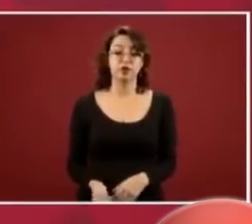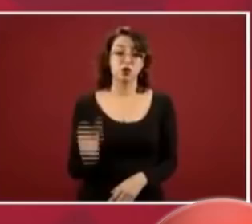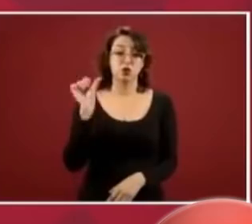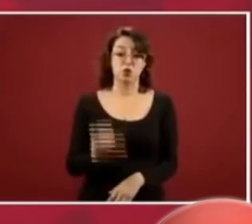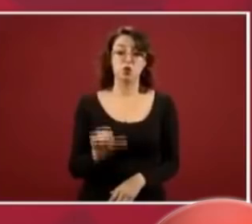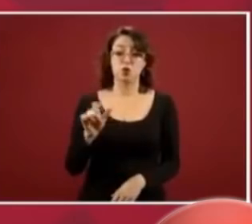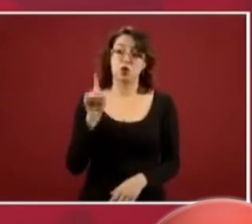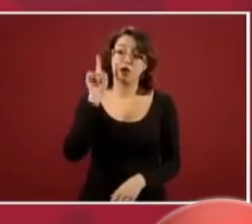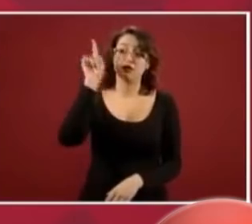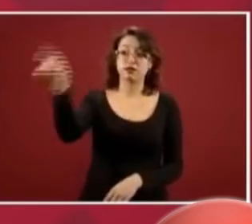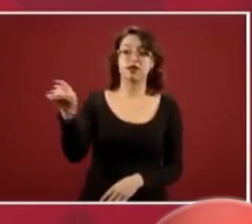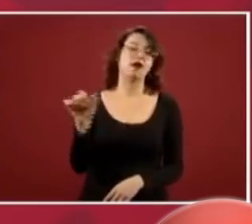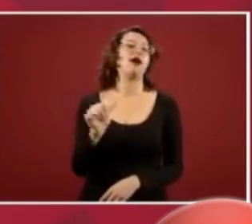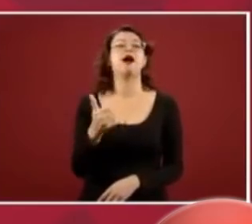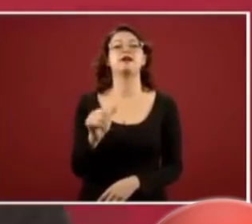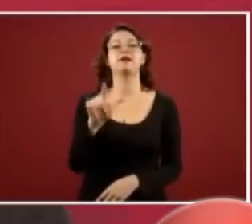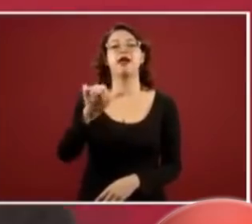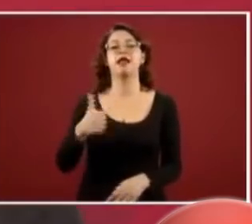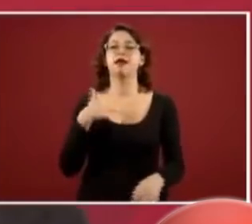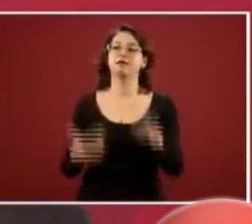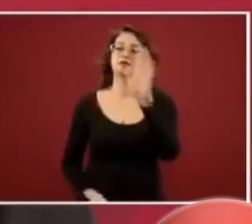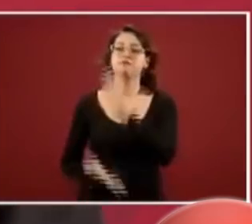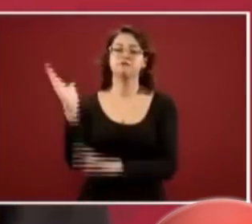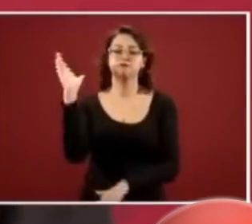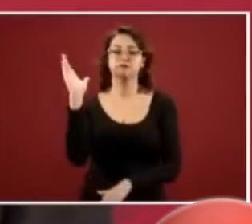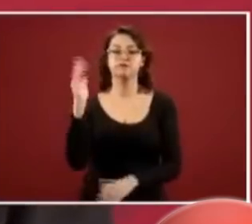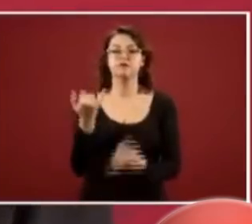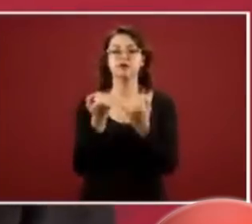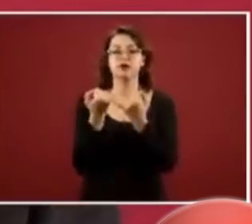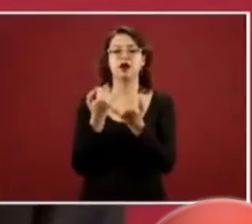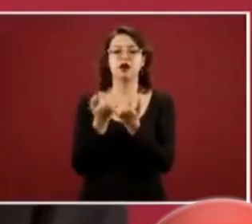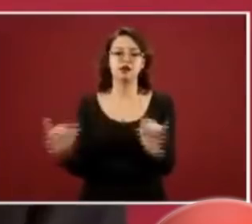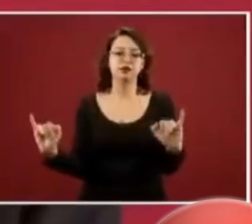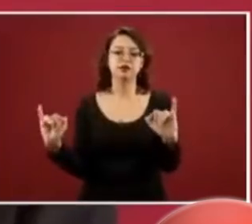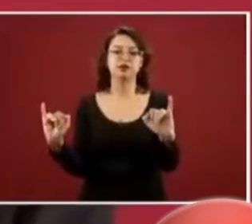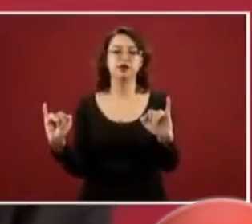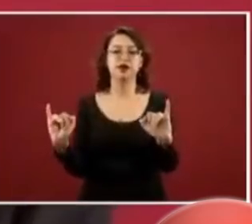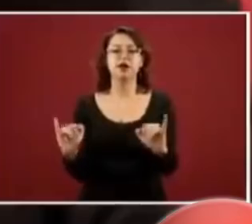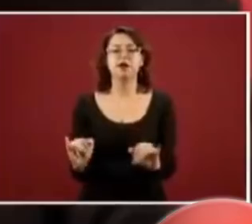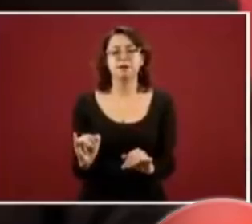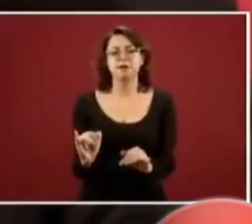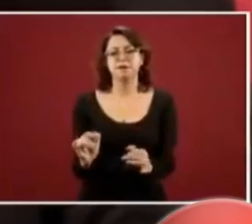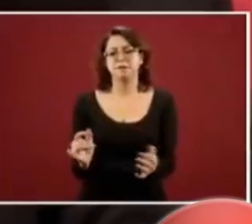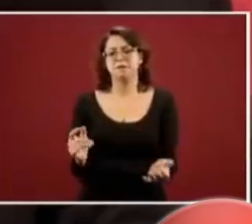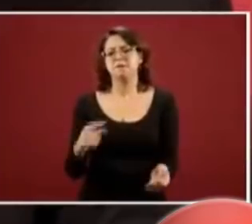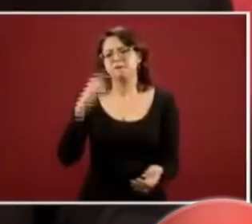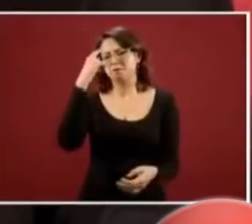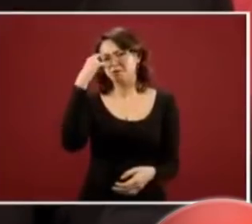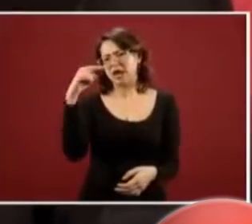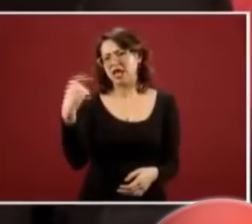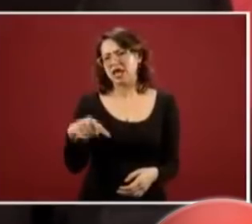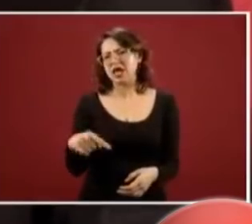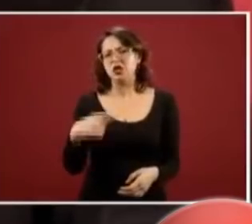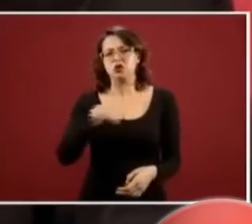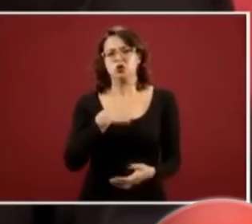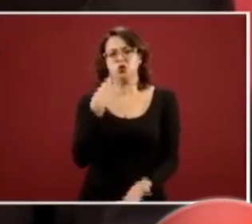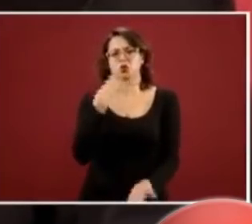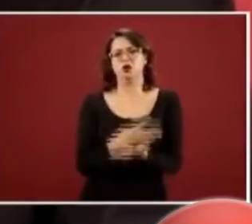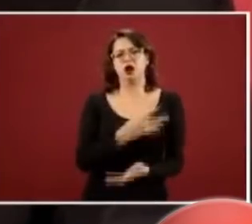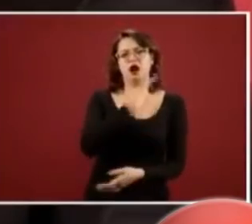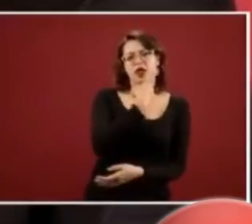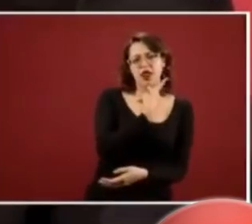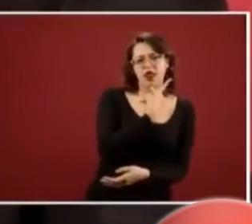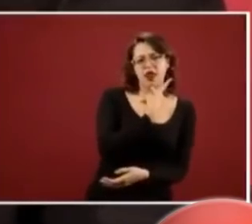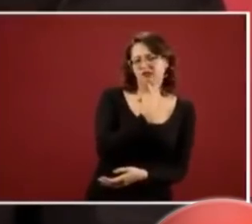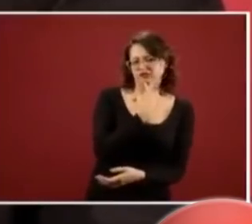a inaugurar estas obras para que no nos quedemos solo en el discurso,